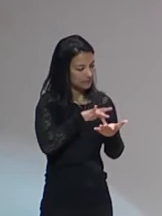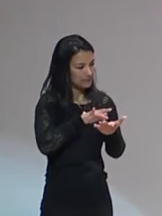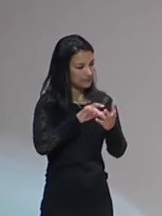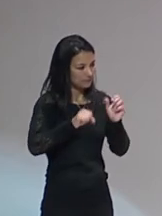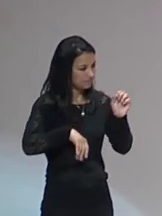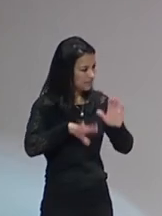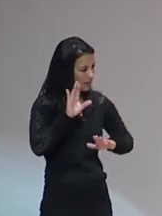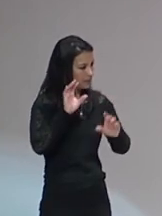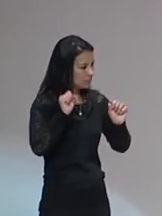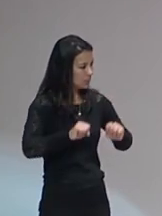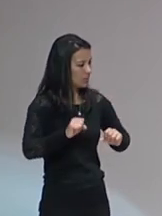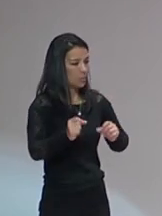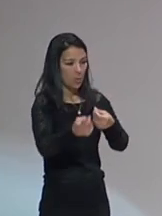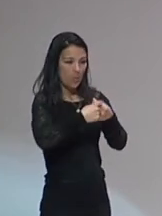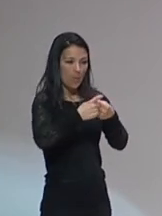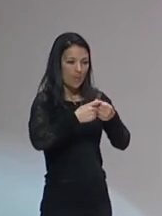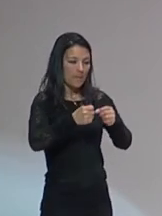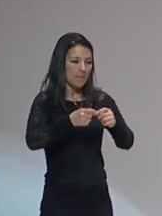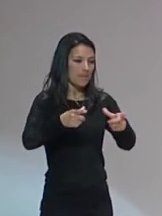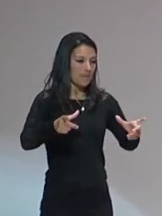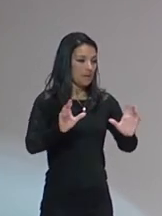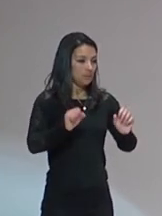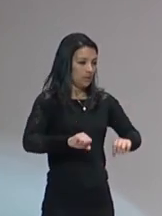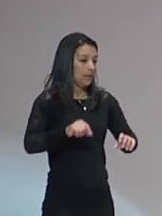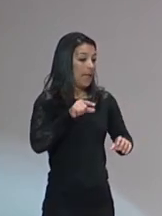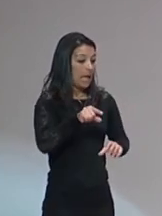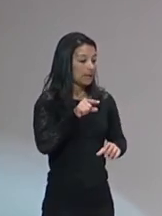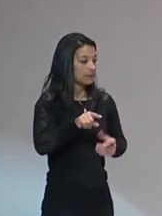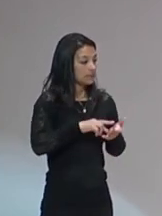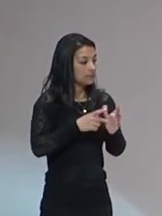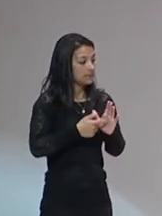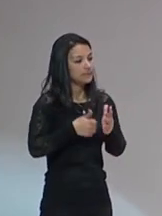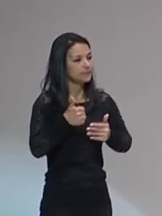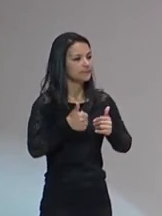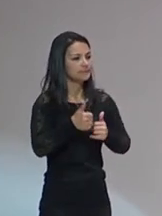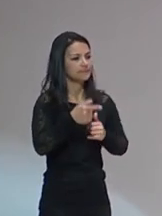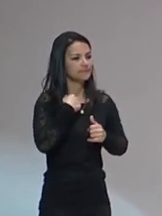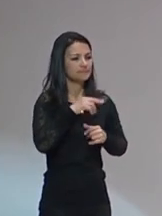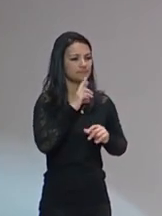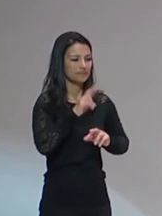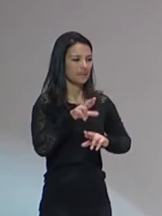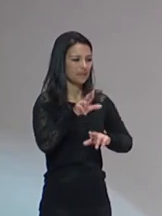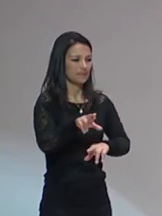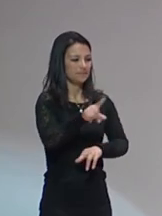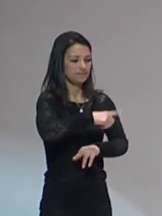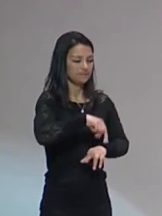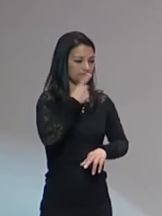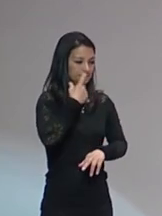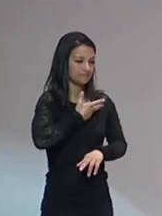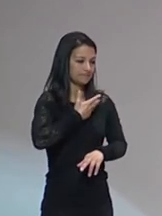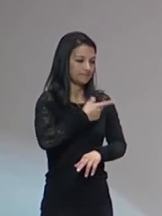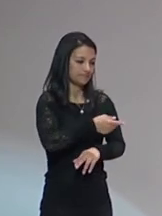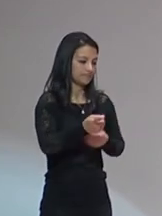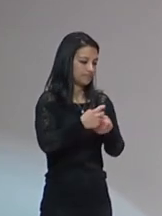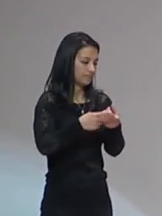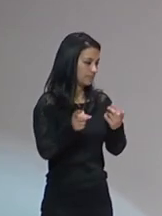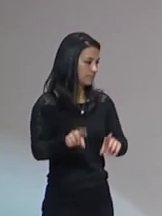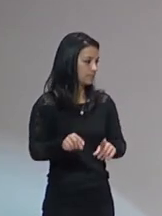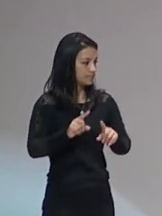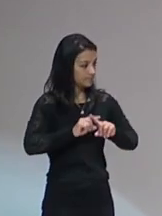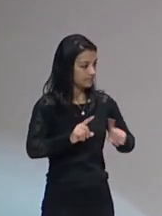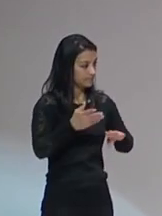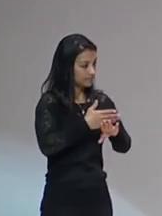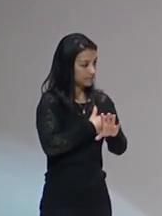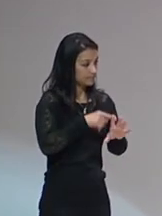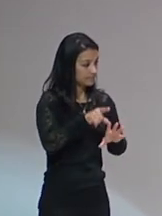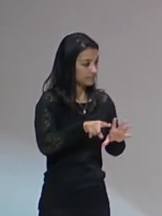más vinculantes. Y allí está la representación de los padres de familia, pero puede ser mucho más grande. Si cuando permitimos que ese